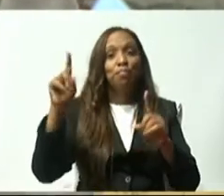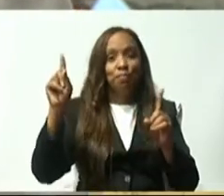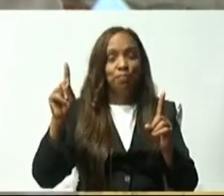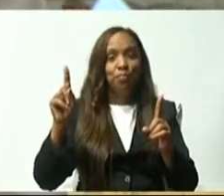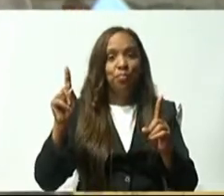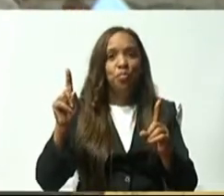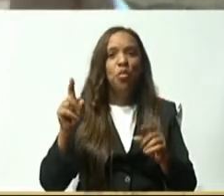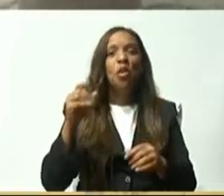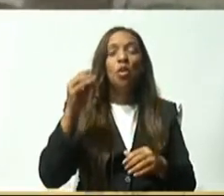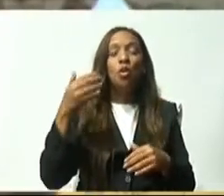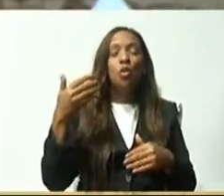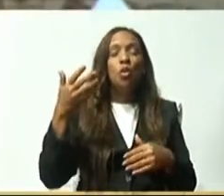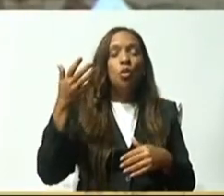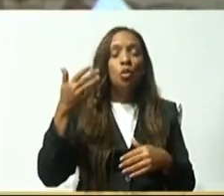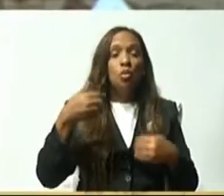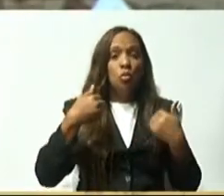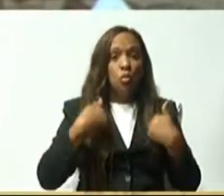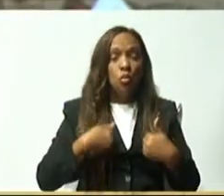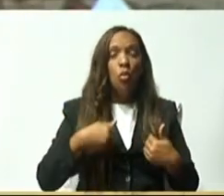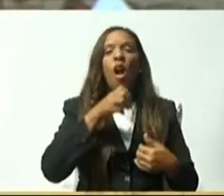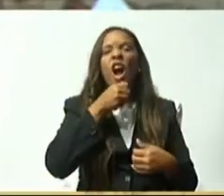fuera diputado en el 2010.